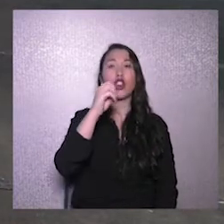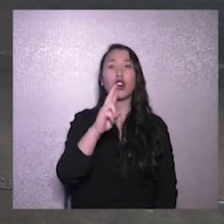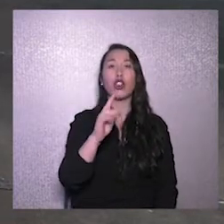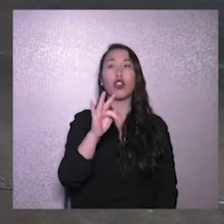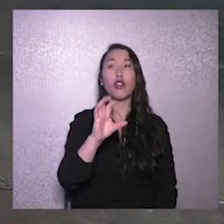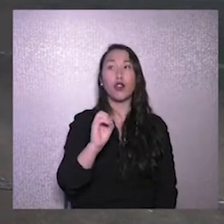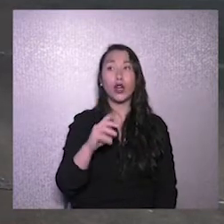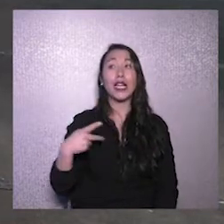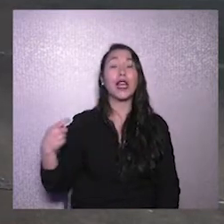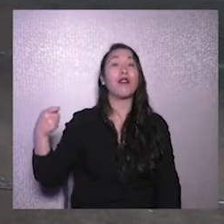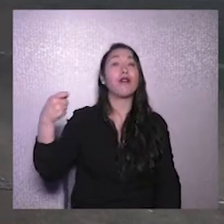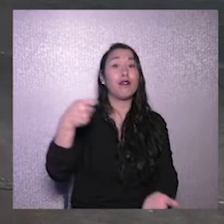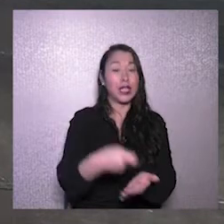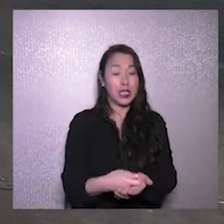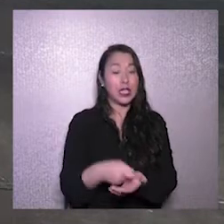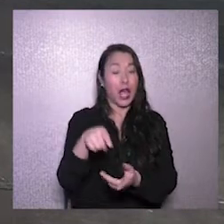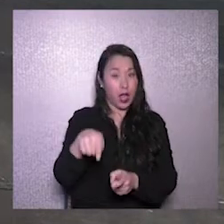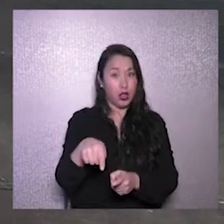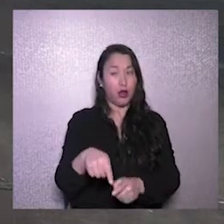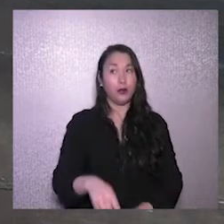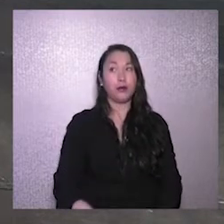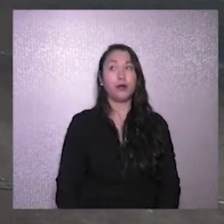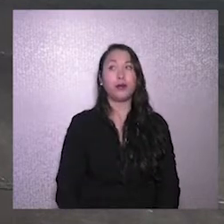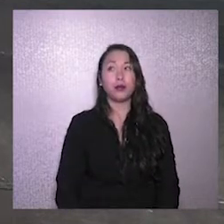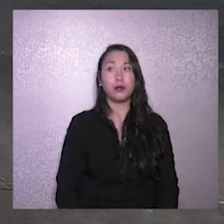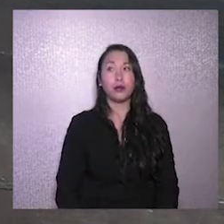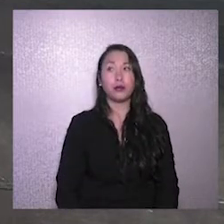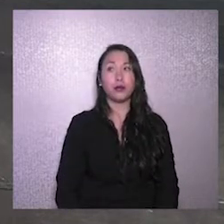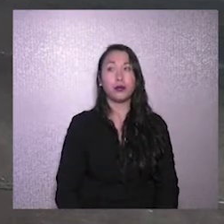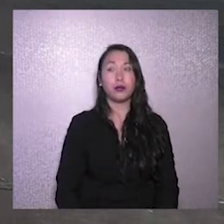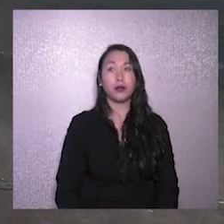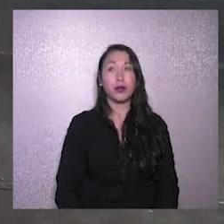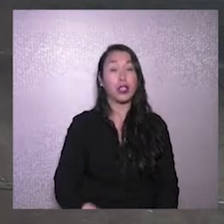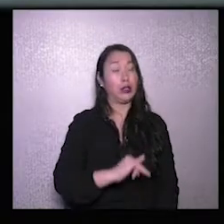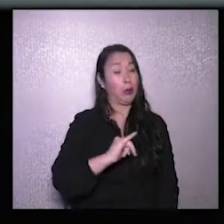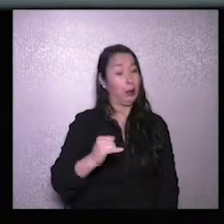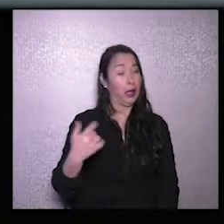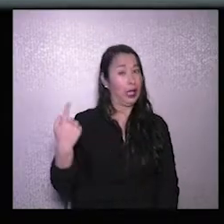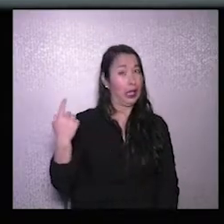el que financia, ¿no es cierto?, nuestros centros, si no me van a llegar ahí un cachamal.